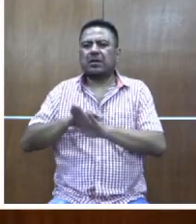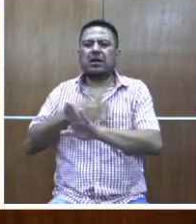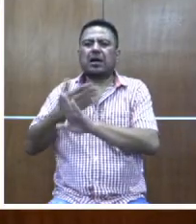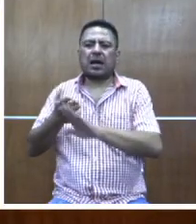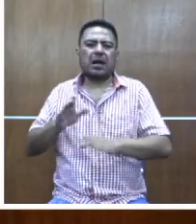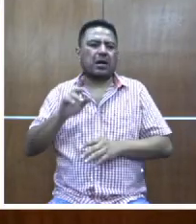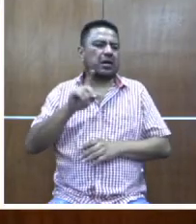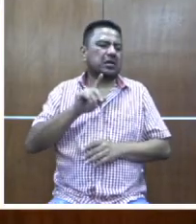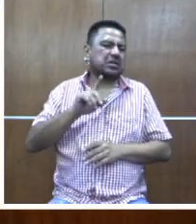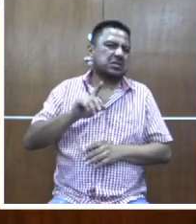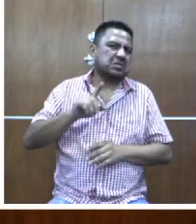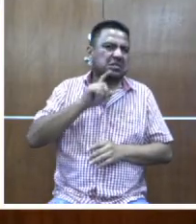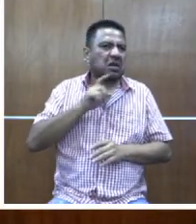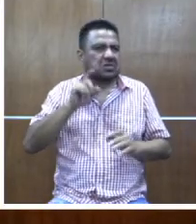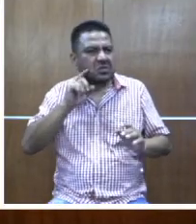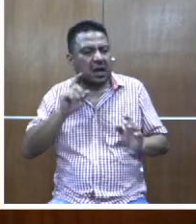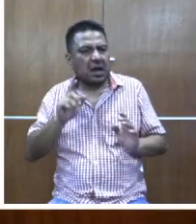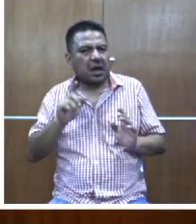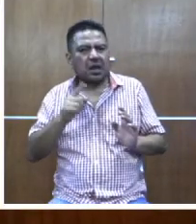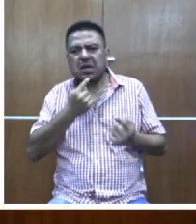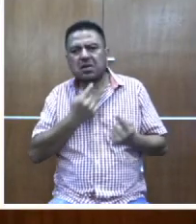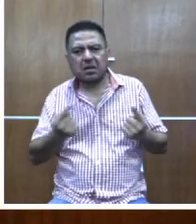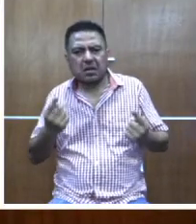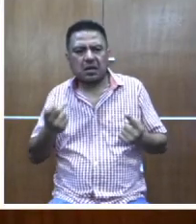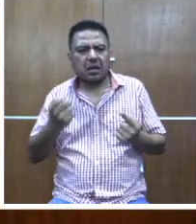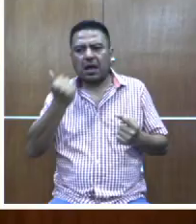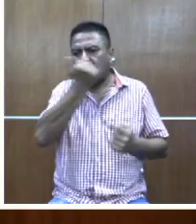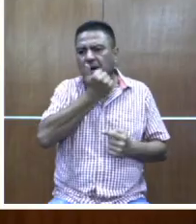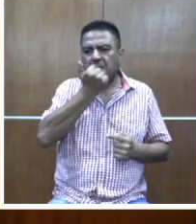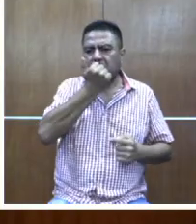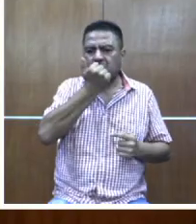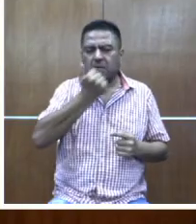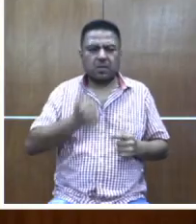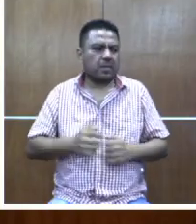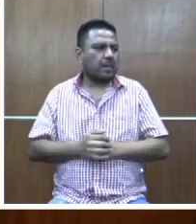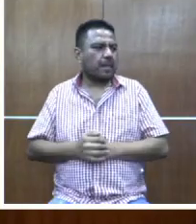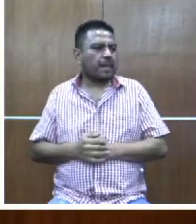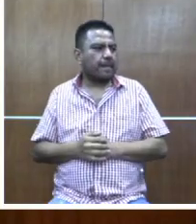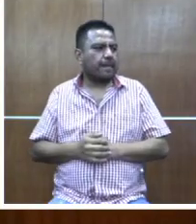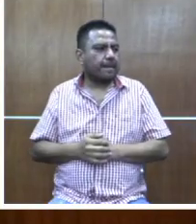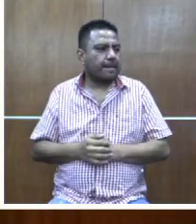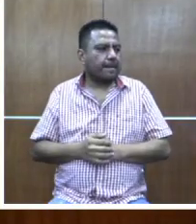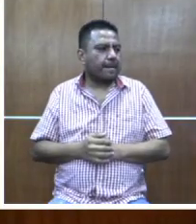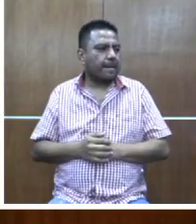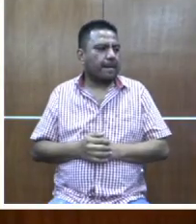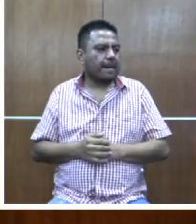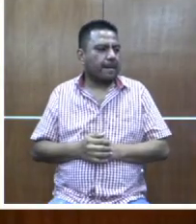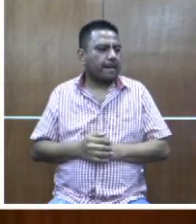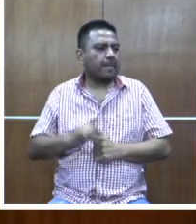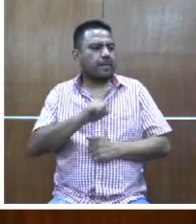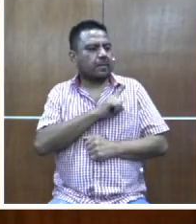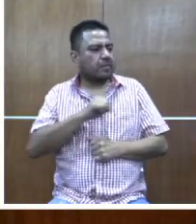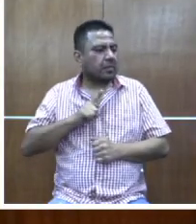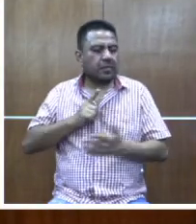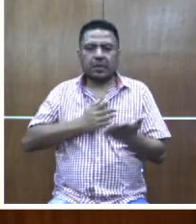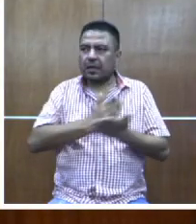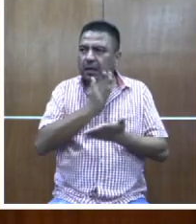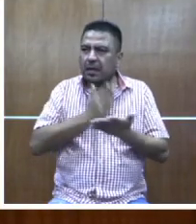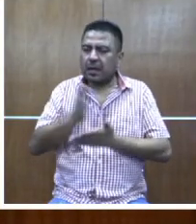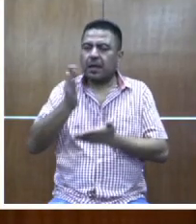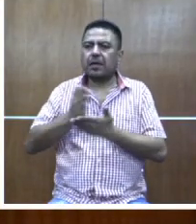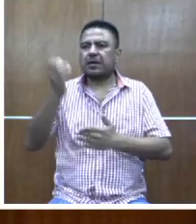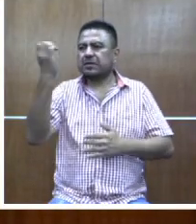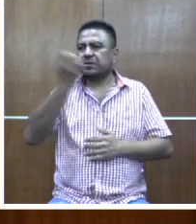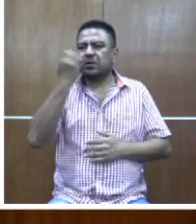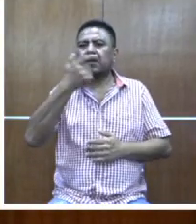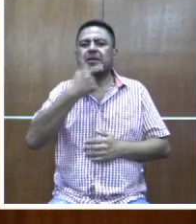contra de algún educando, de algún niño, alguna niña. Se acuda a las escuelas para que a las